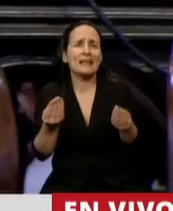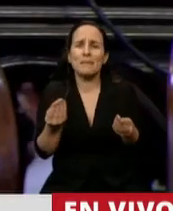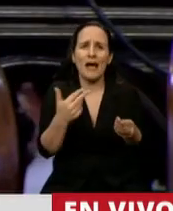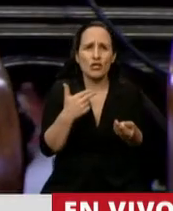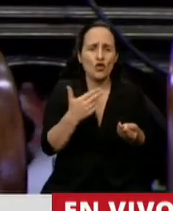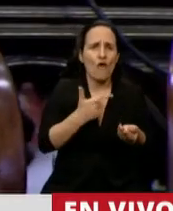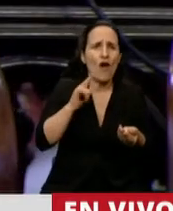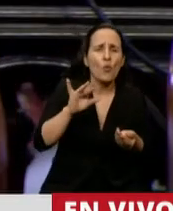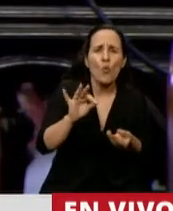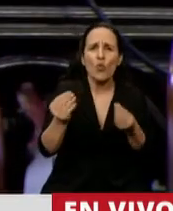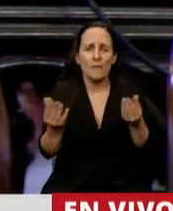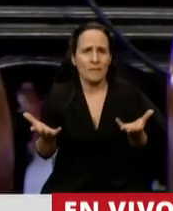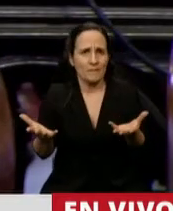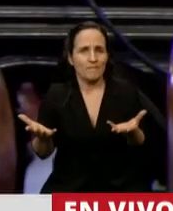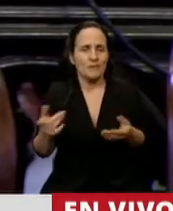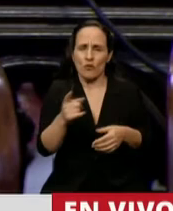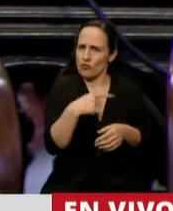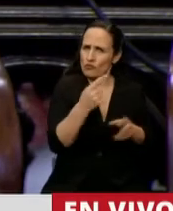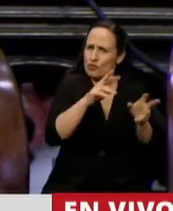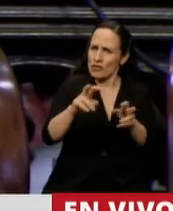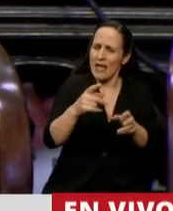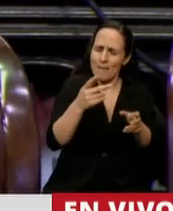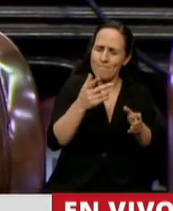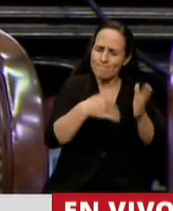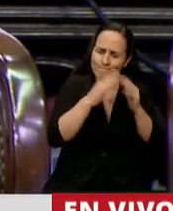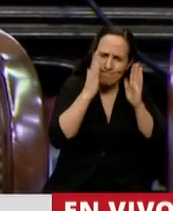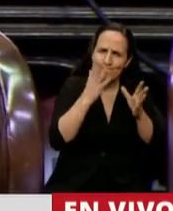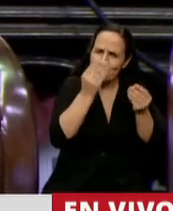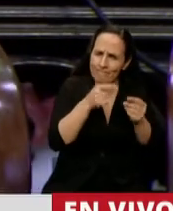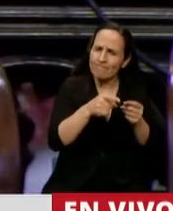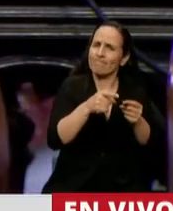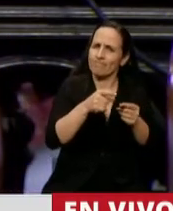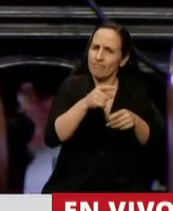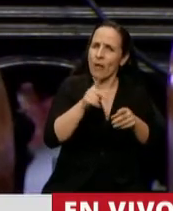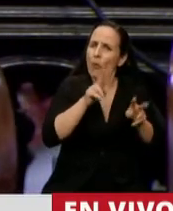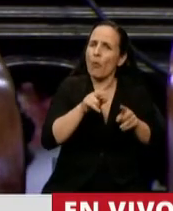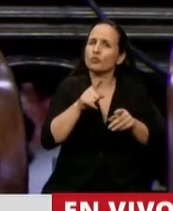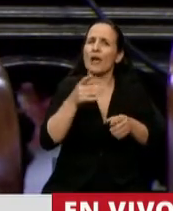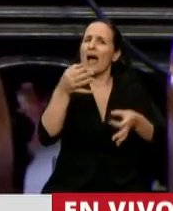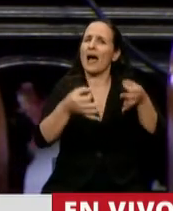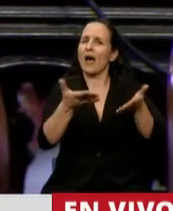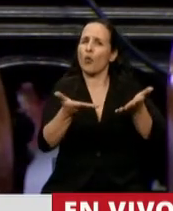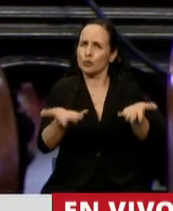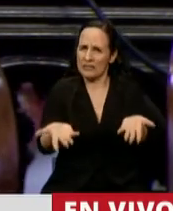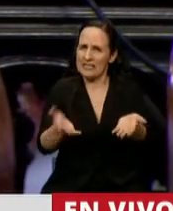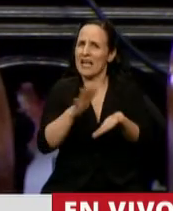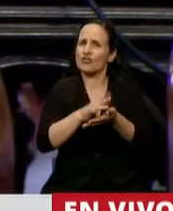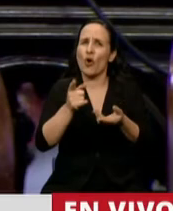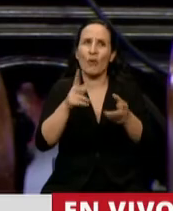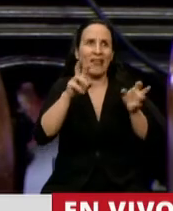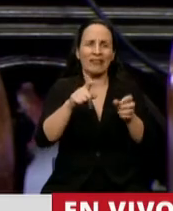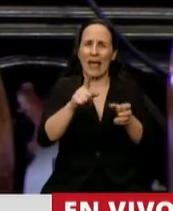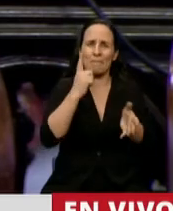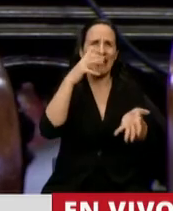y porque siempre nos hemos preocupado por estos temas y siempre hemos acompañado los pedidos de justicia vinculados con los casos de violencia